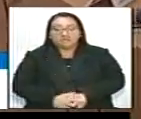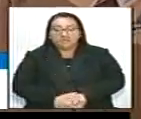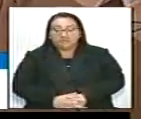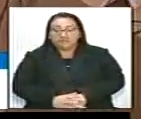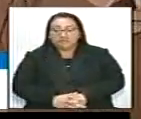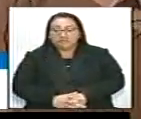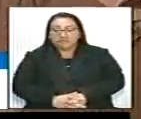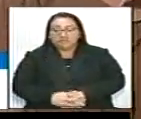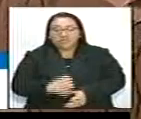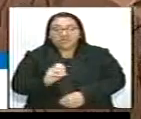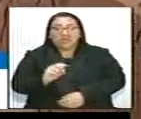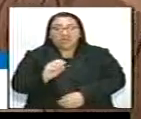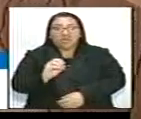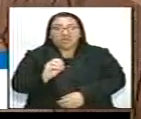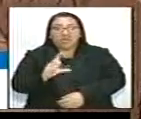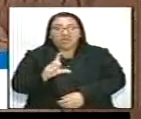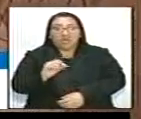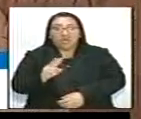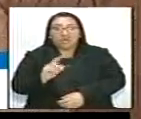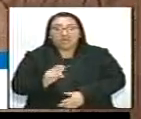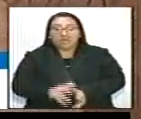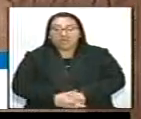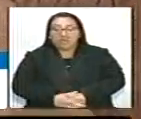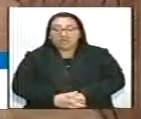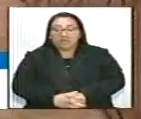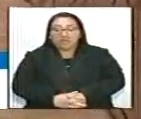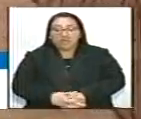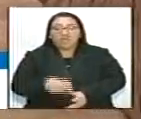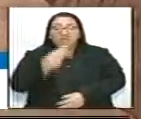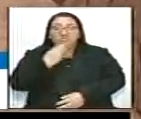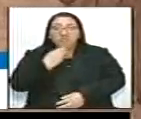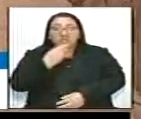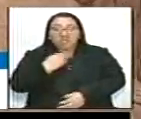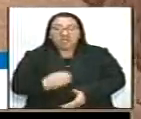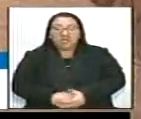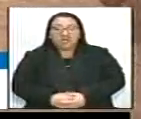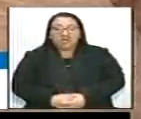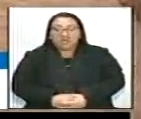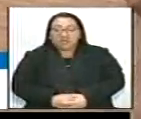Congresista Alberto Oliva Corrales. Congresista Mauricio Mulder Bedoya.